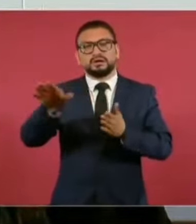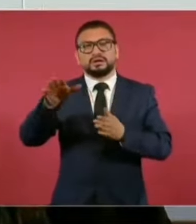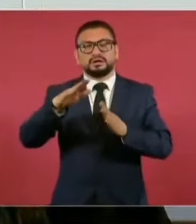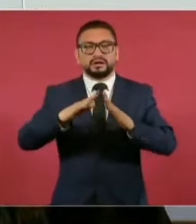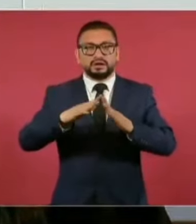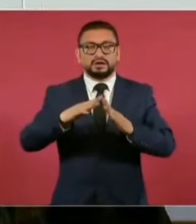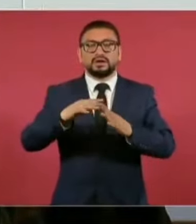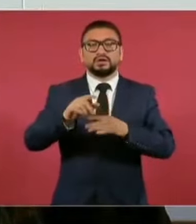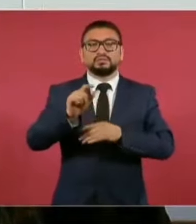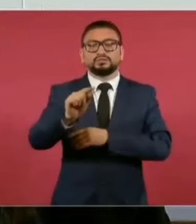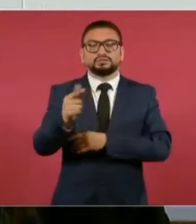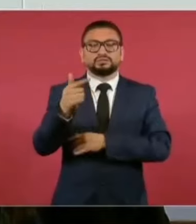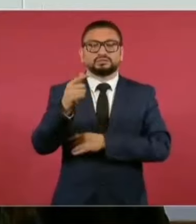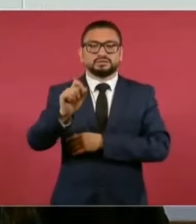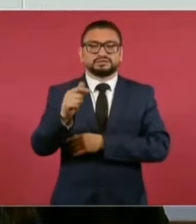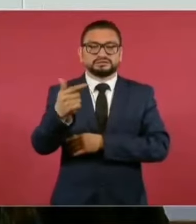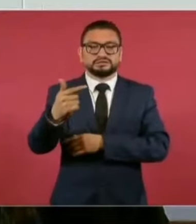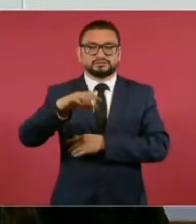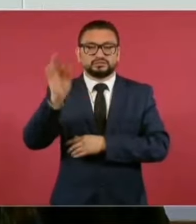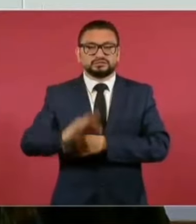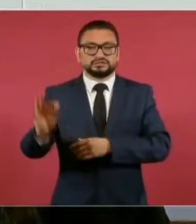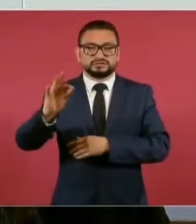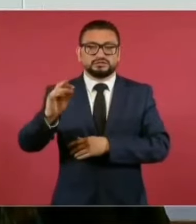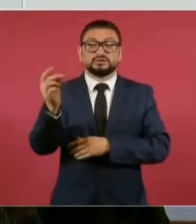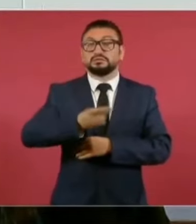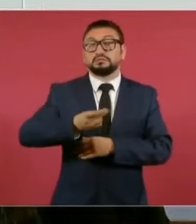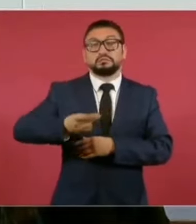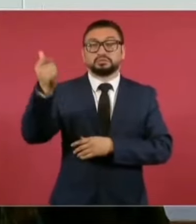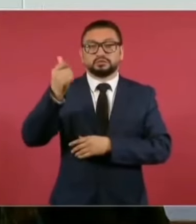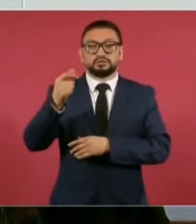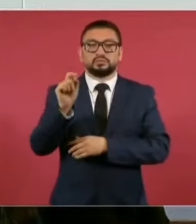0.27% del total de quejas. Destituciones,